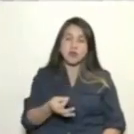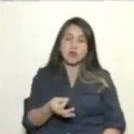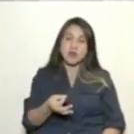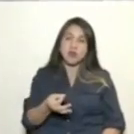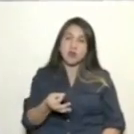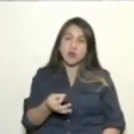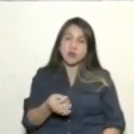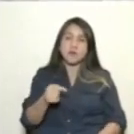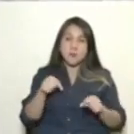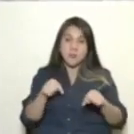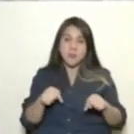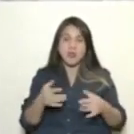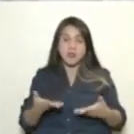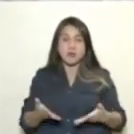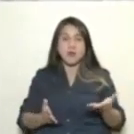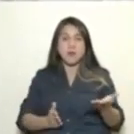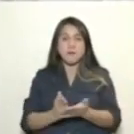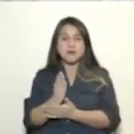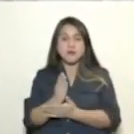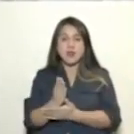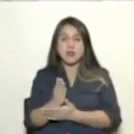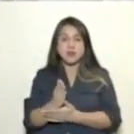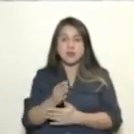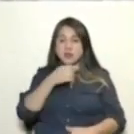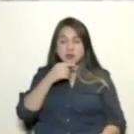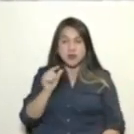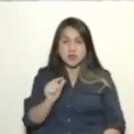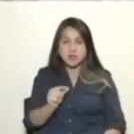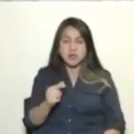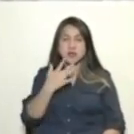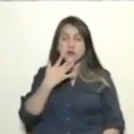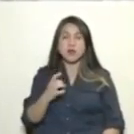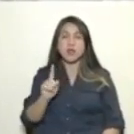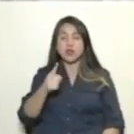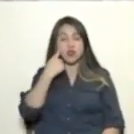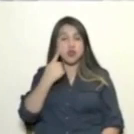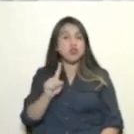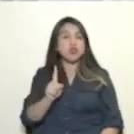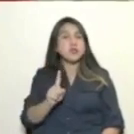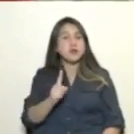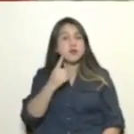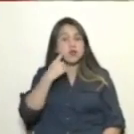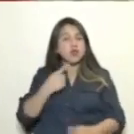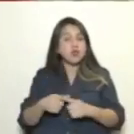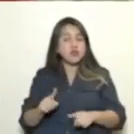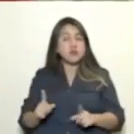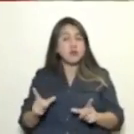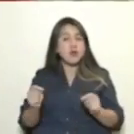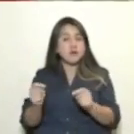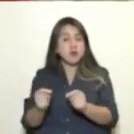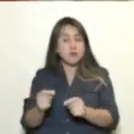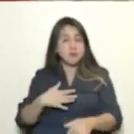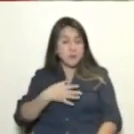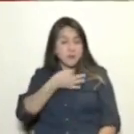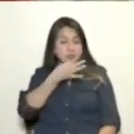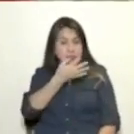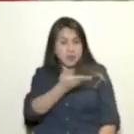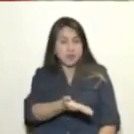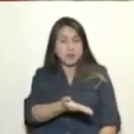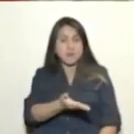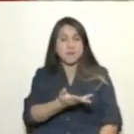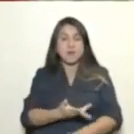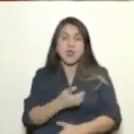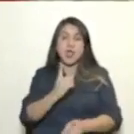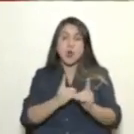Entonces yo digo... aquí estamos comenzando recién, porque no conocemos al virus. Lo que le quería decir, don Ricardo, es que hay